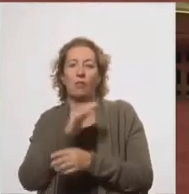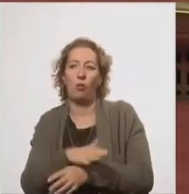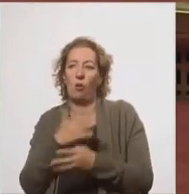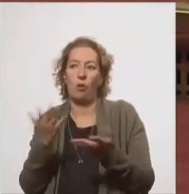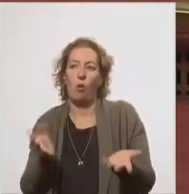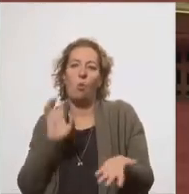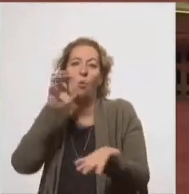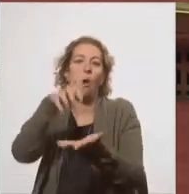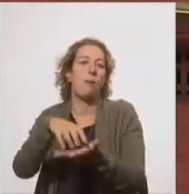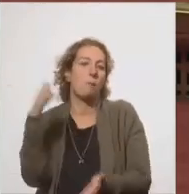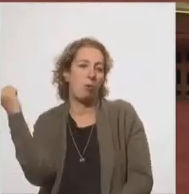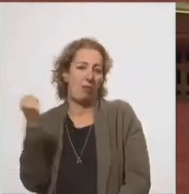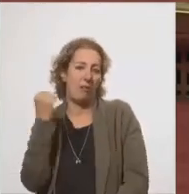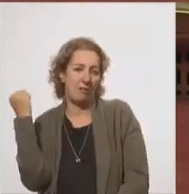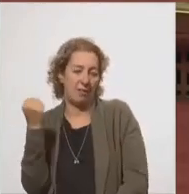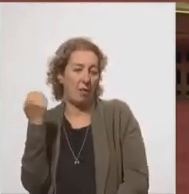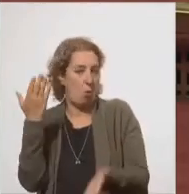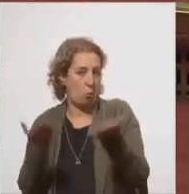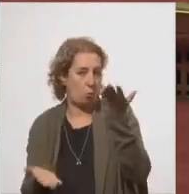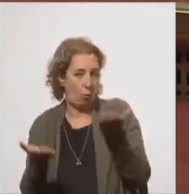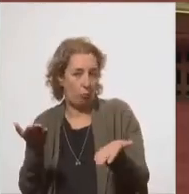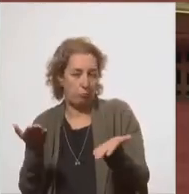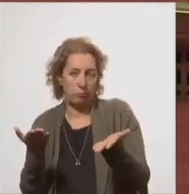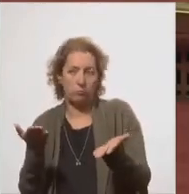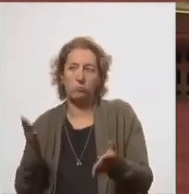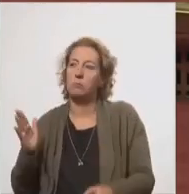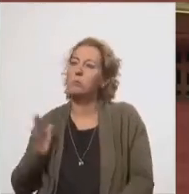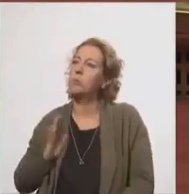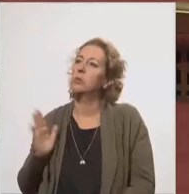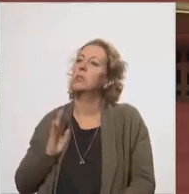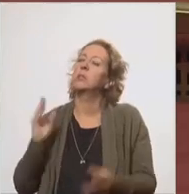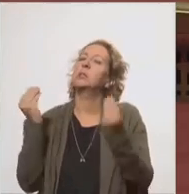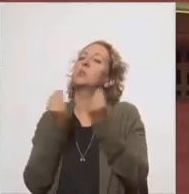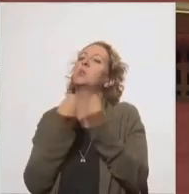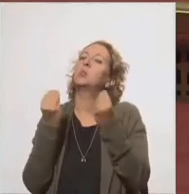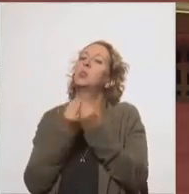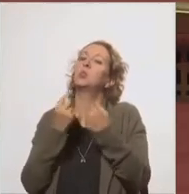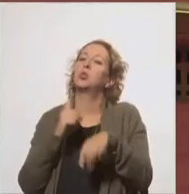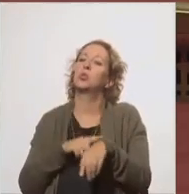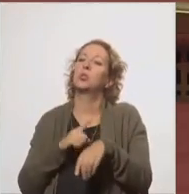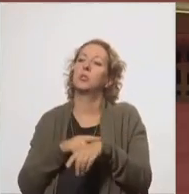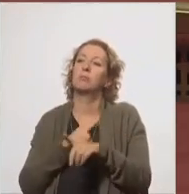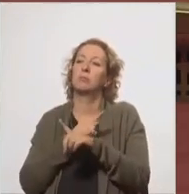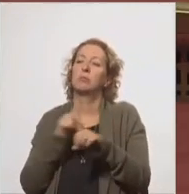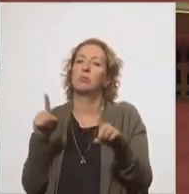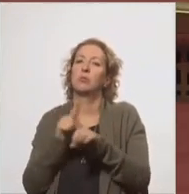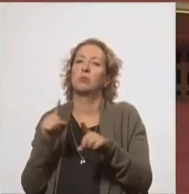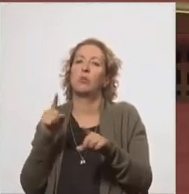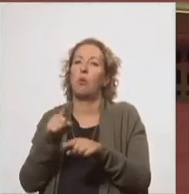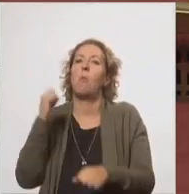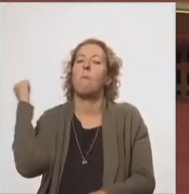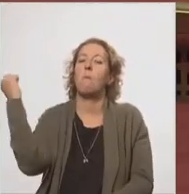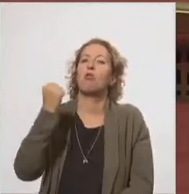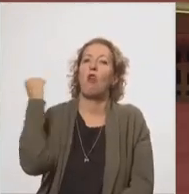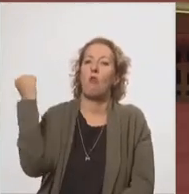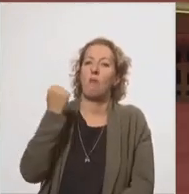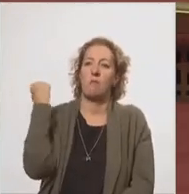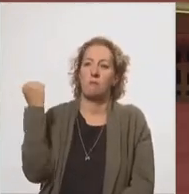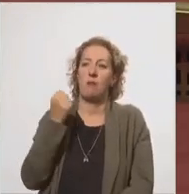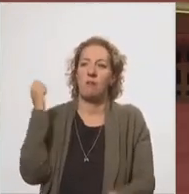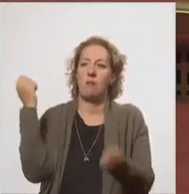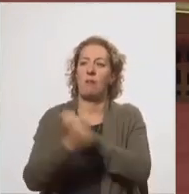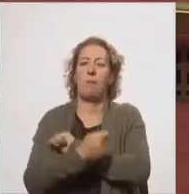lugar preponderante, justo. Las mujeres durante mucho tiempo no fuimos consideradas agente protagonista de